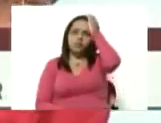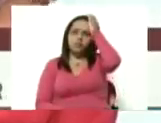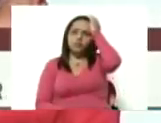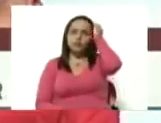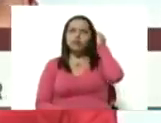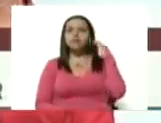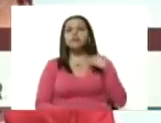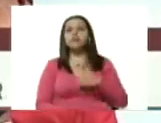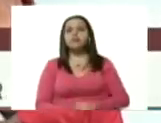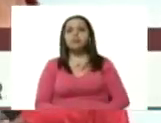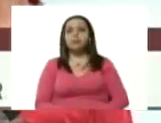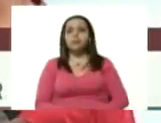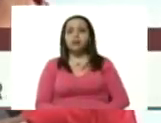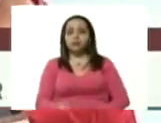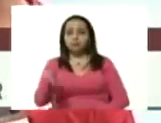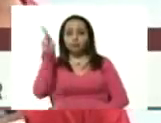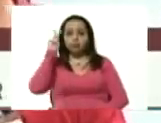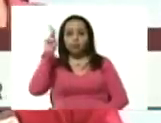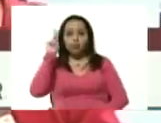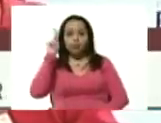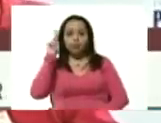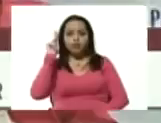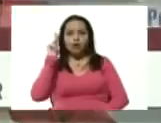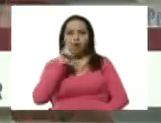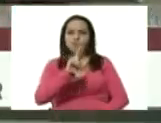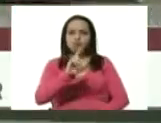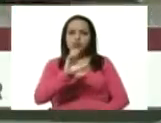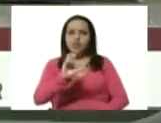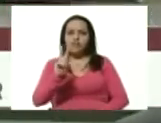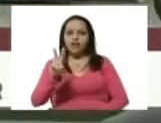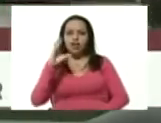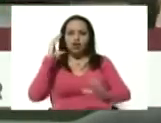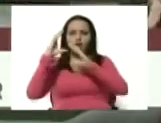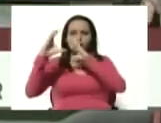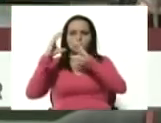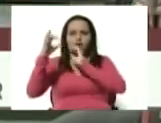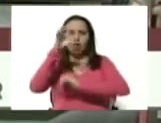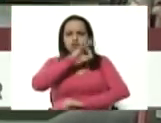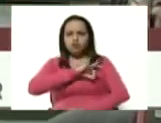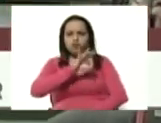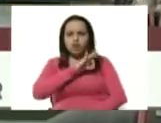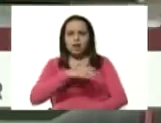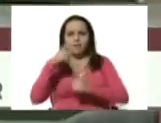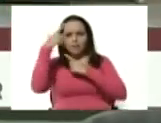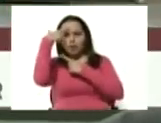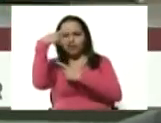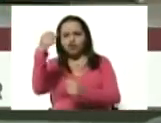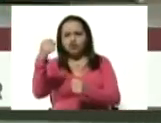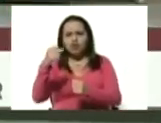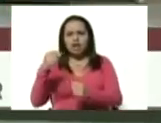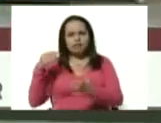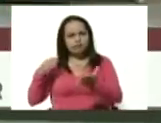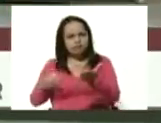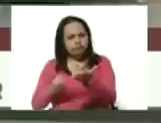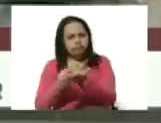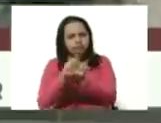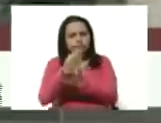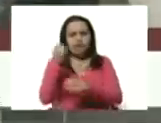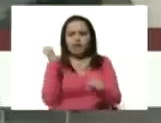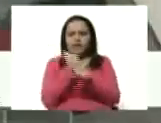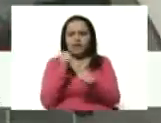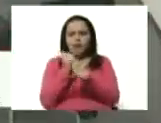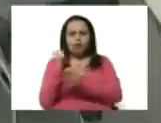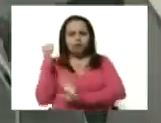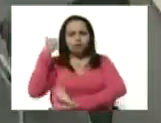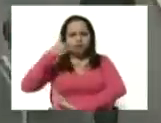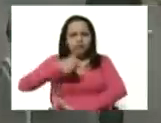Destacada profesora de la Universidad Central de Venezuela y comunicadora social, profesional y de larga trayectoria